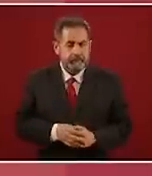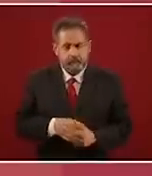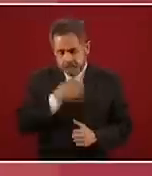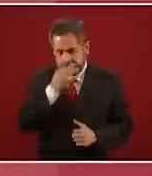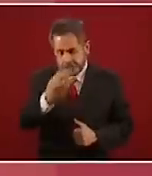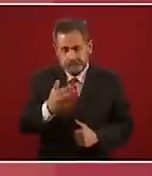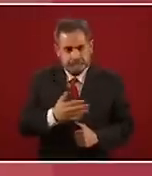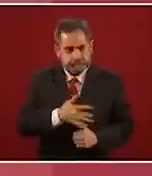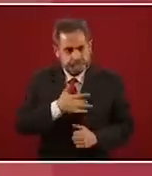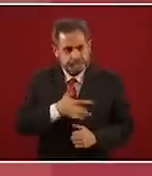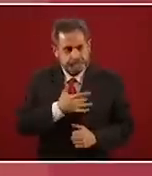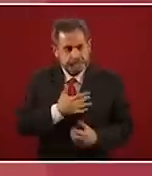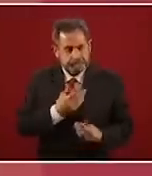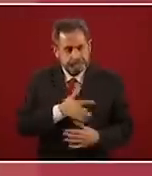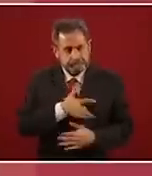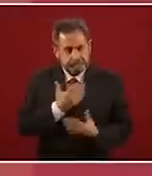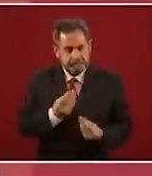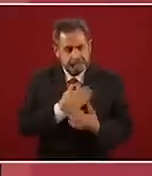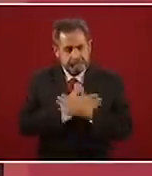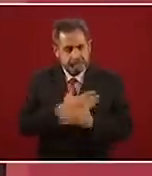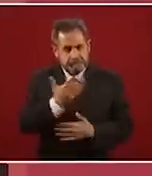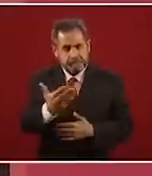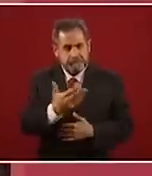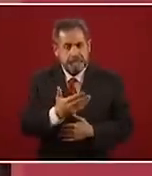mandarle mi pesar a los familiares.